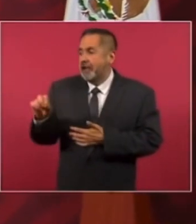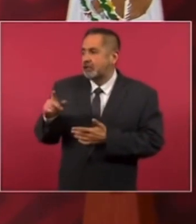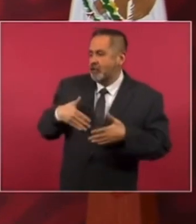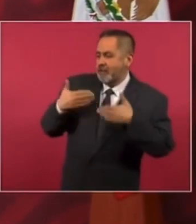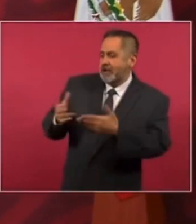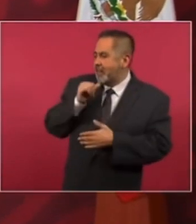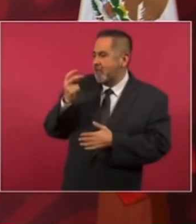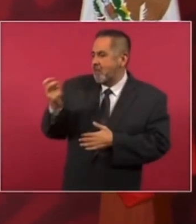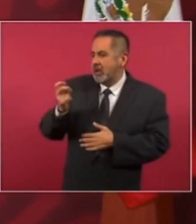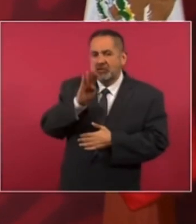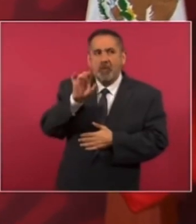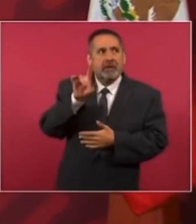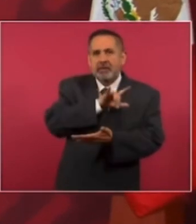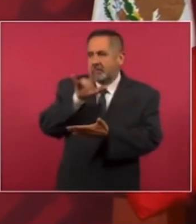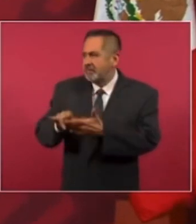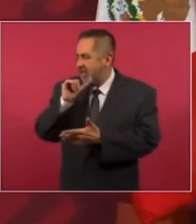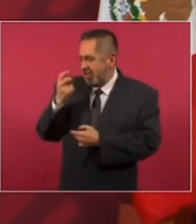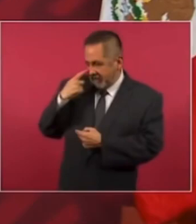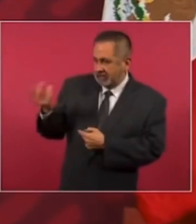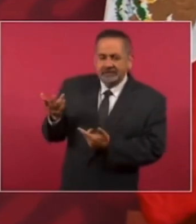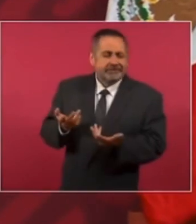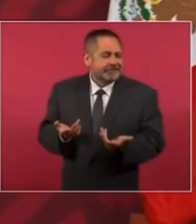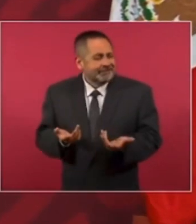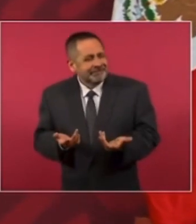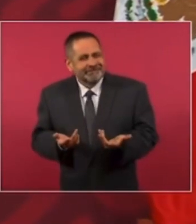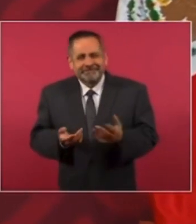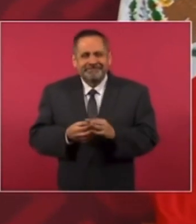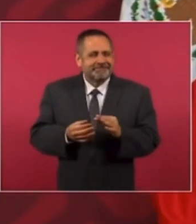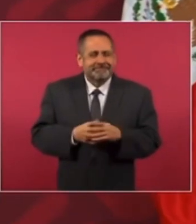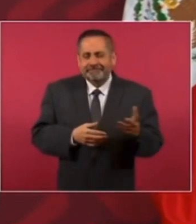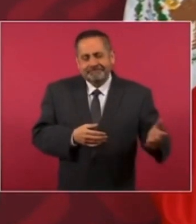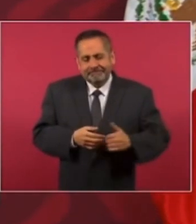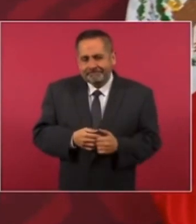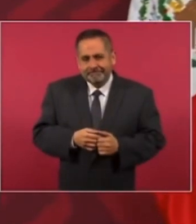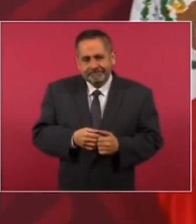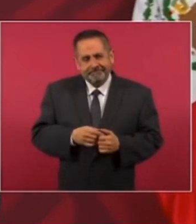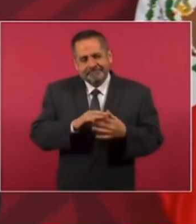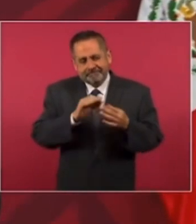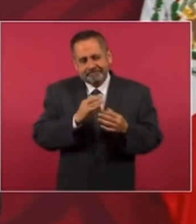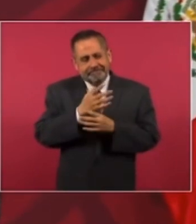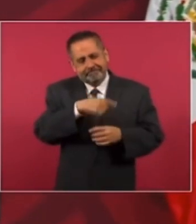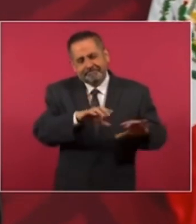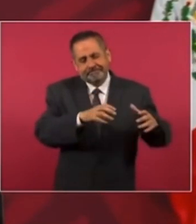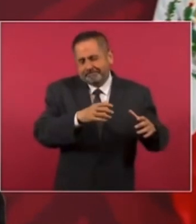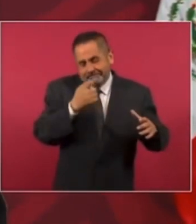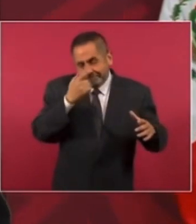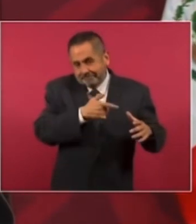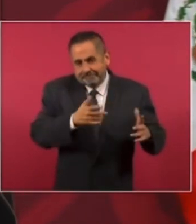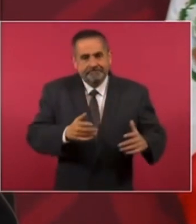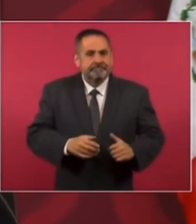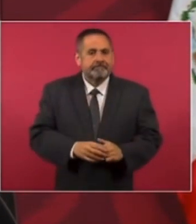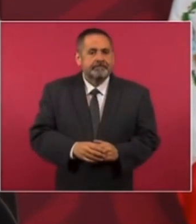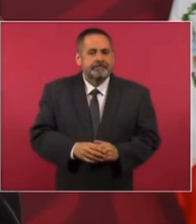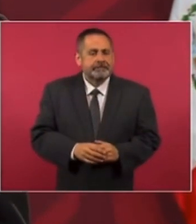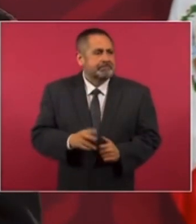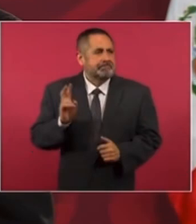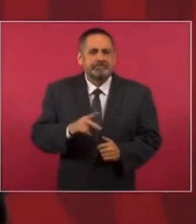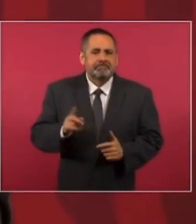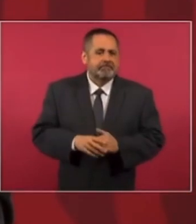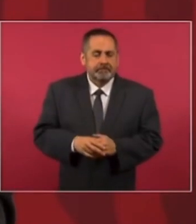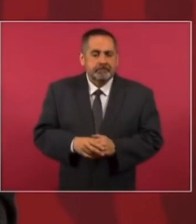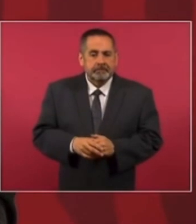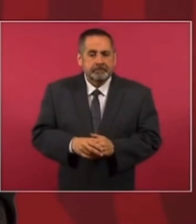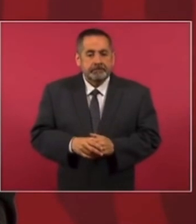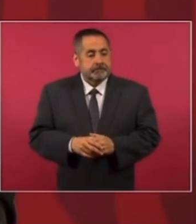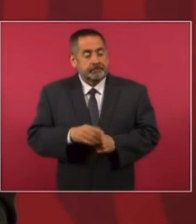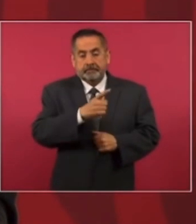confiable el aeropuerto de Felipe Ángeles, que ni el presidente Biden había aceptado bajar ahí, cuando están